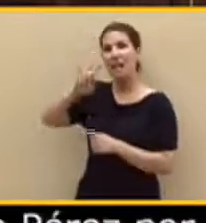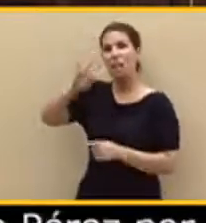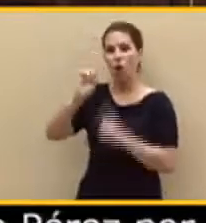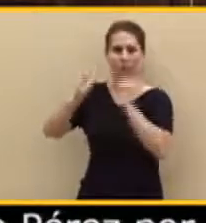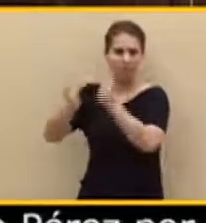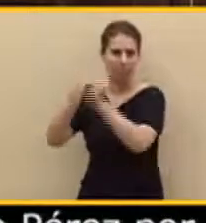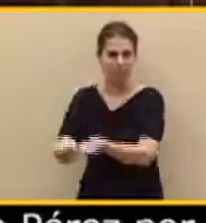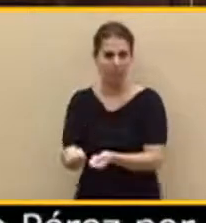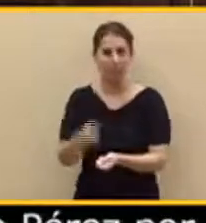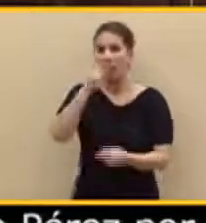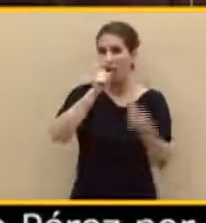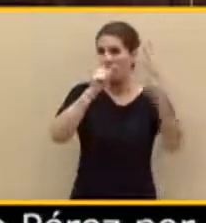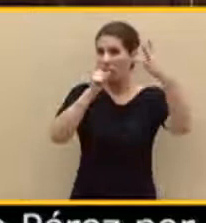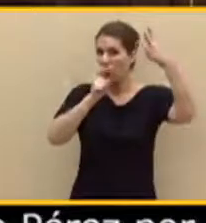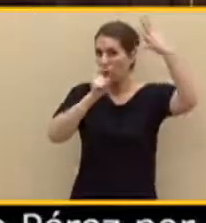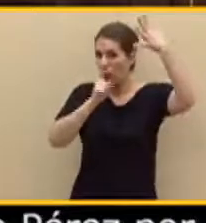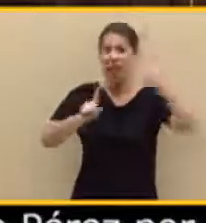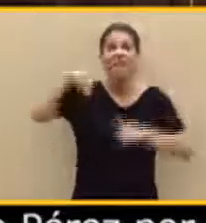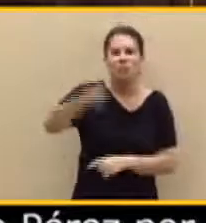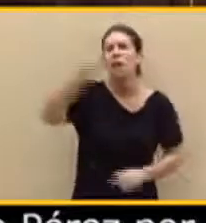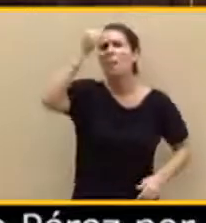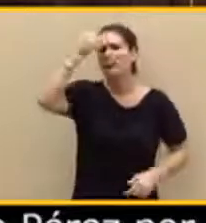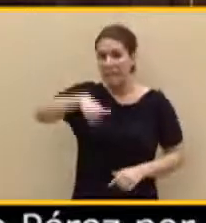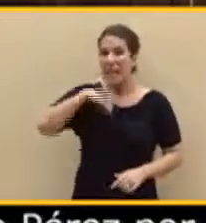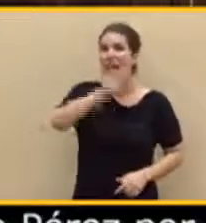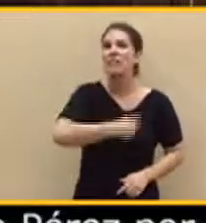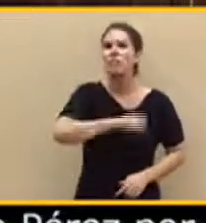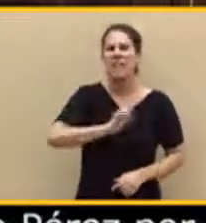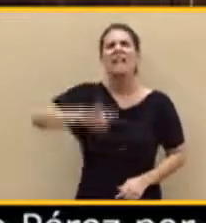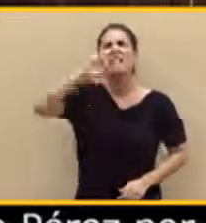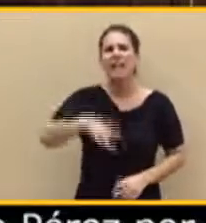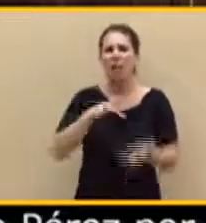y después piensen quiénes son en este país, señorías, los antisistemas.